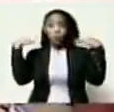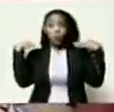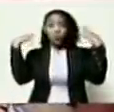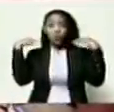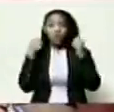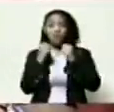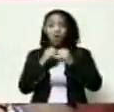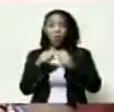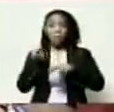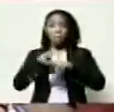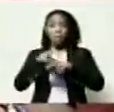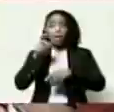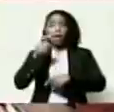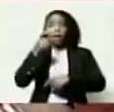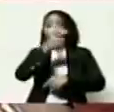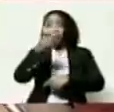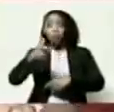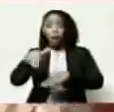gente está en la calle,